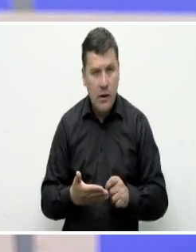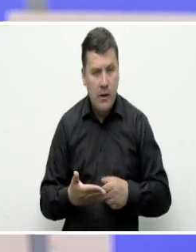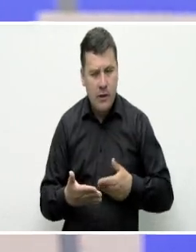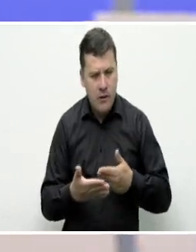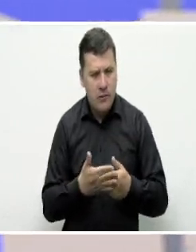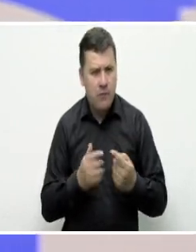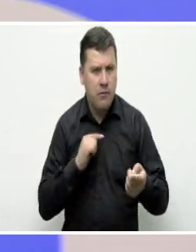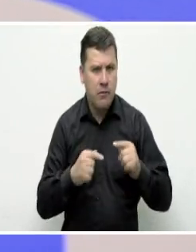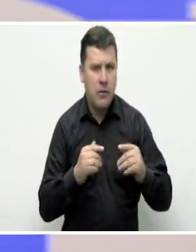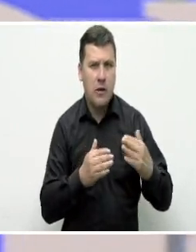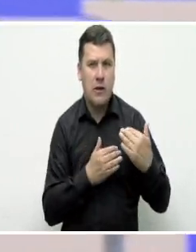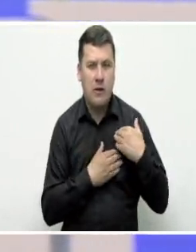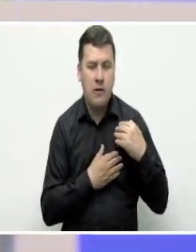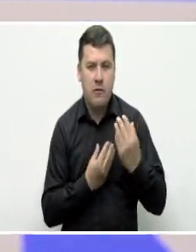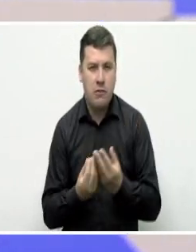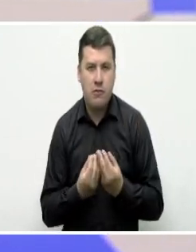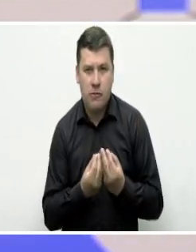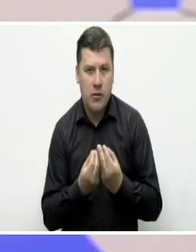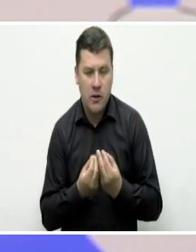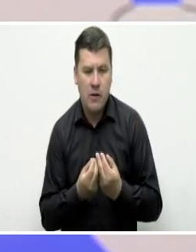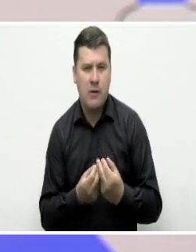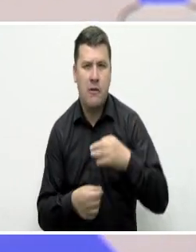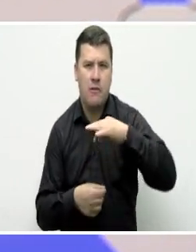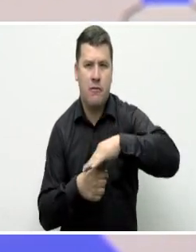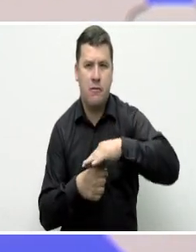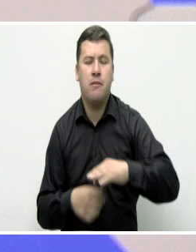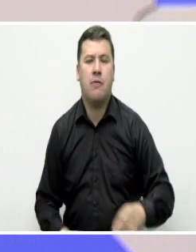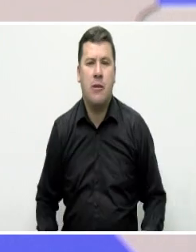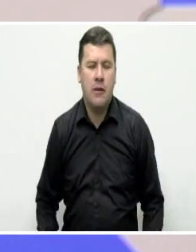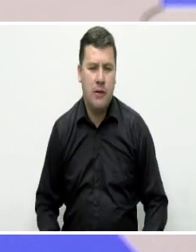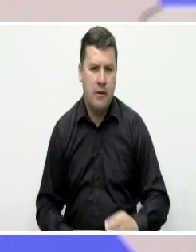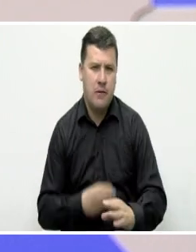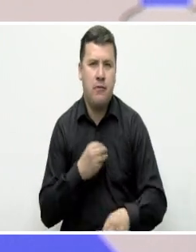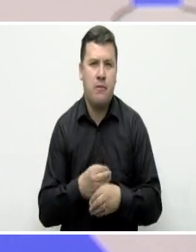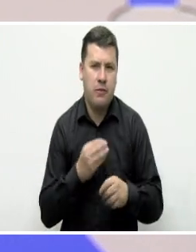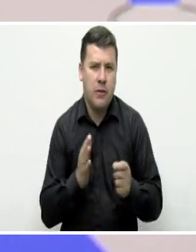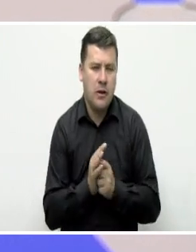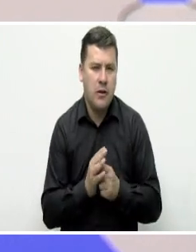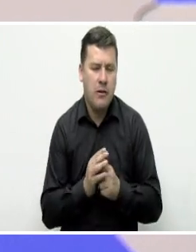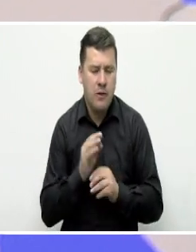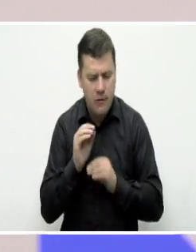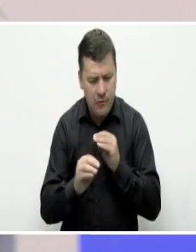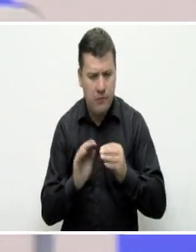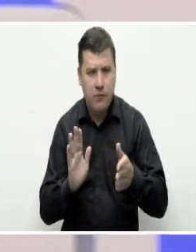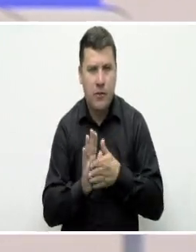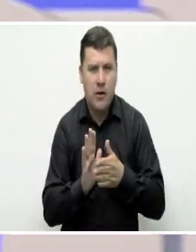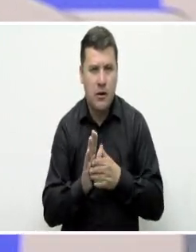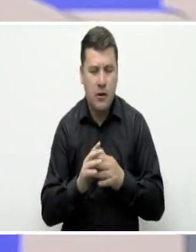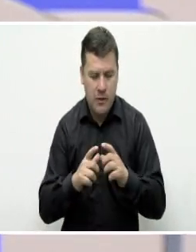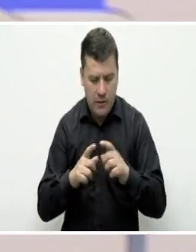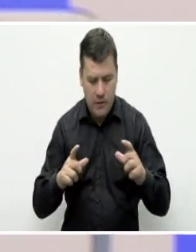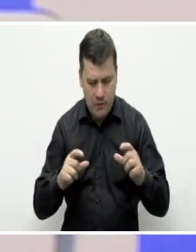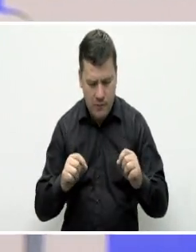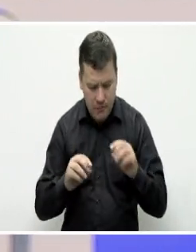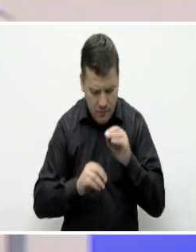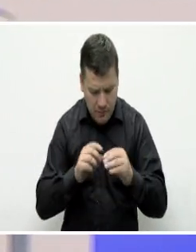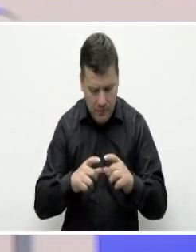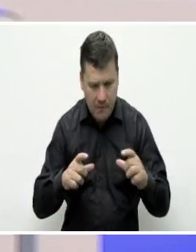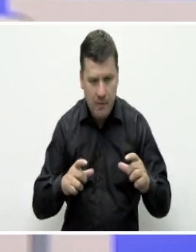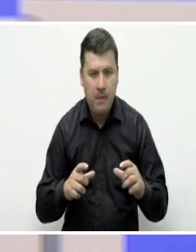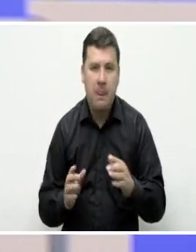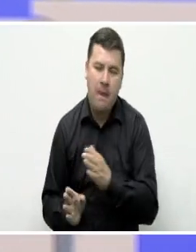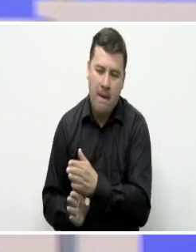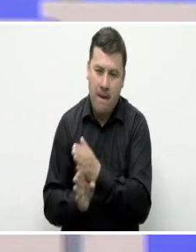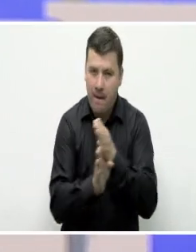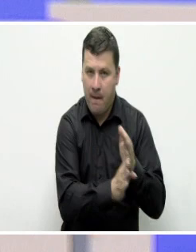de competencia del Consejo Nacional Electoral, y adicionalmente con los diseños de las tarjetas electorales. Por el otro